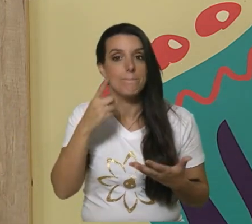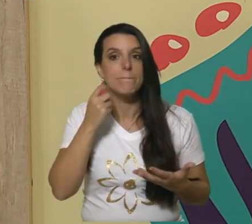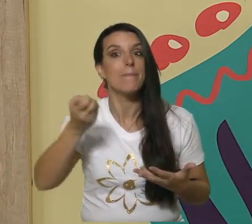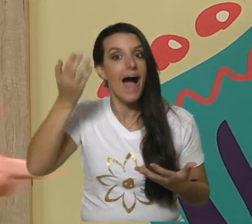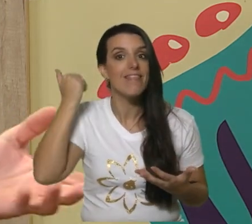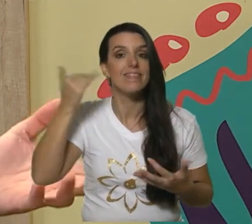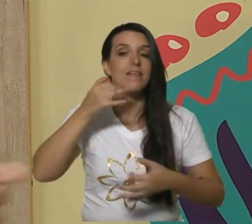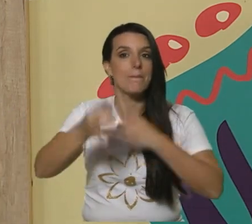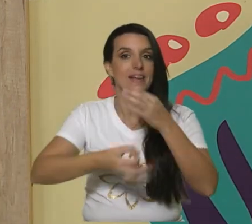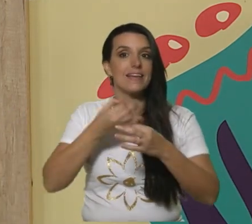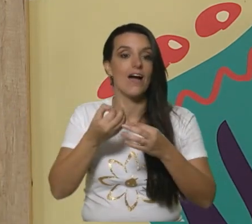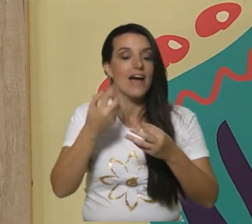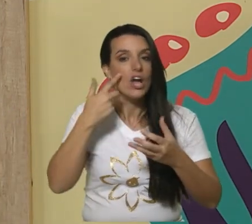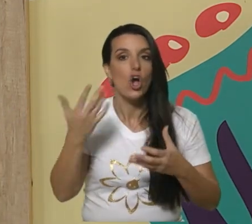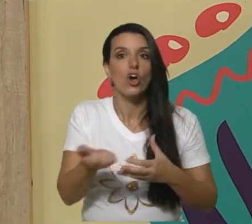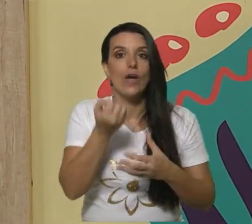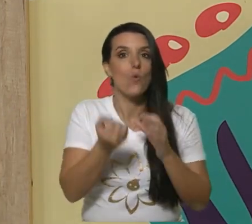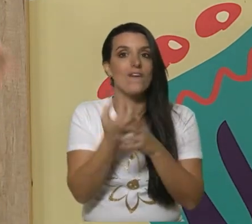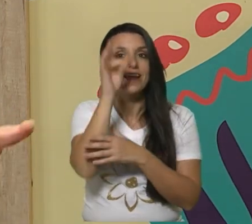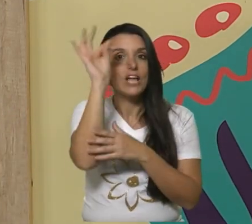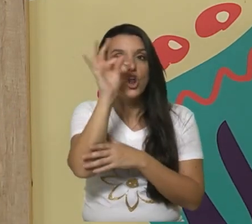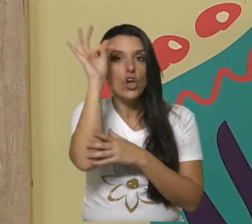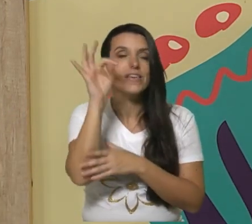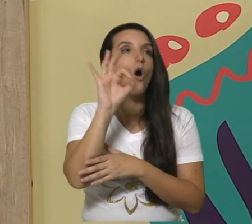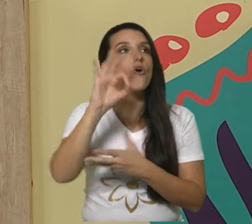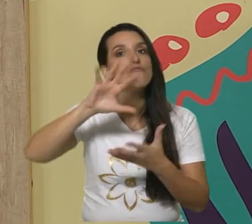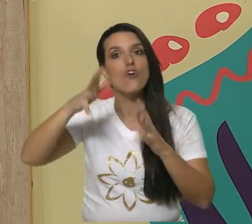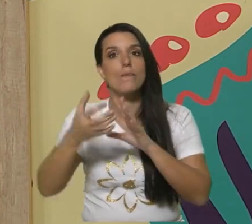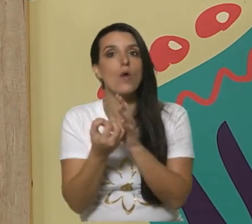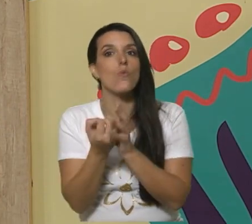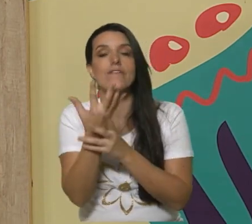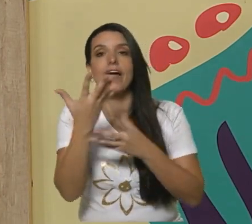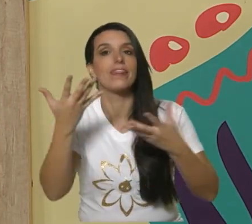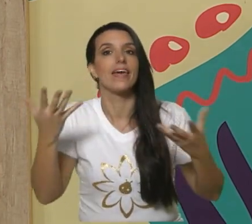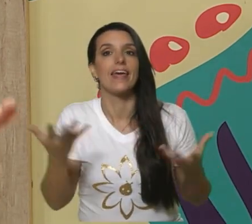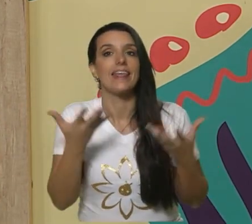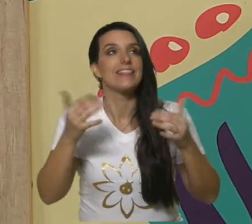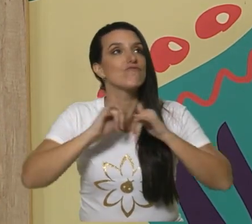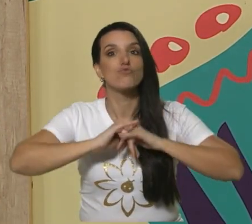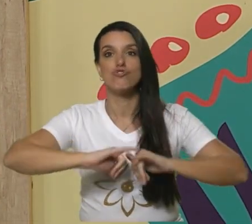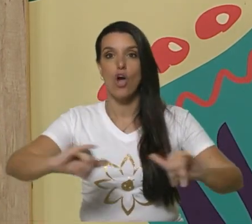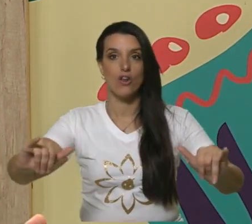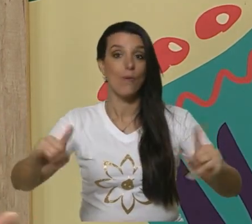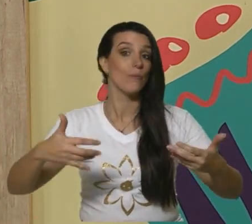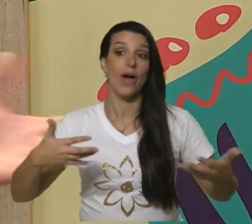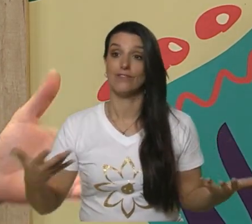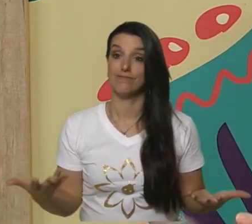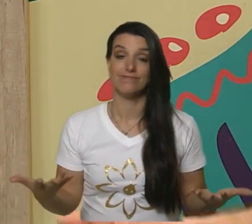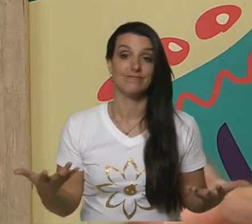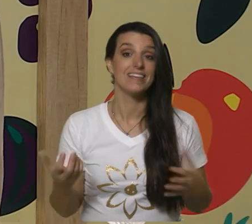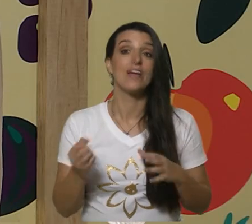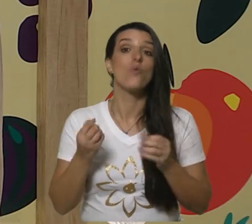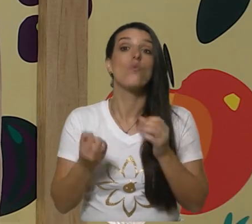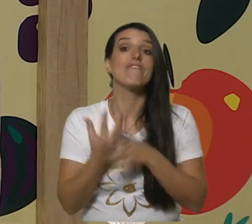es encontrar en las nuevas tecnologías o en las nuevas maneras de de de de difusión bueno La Vanguardia